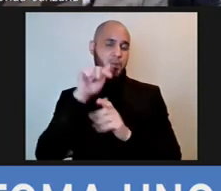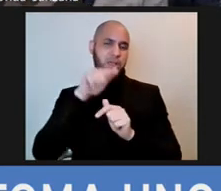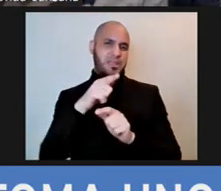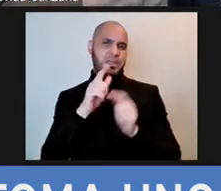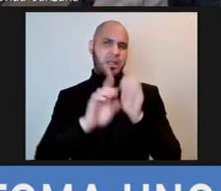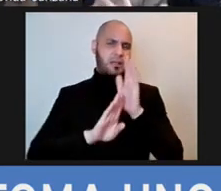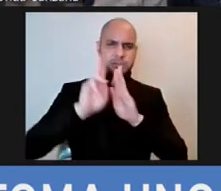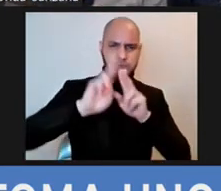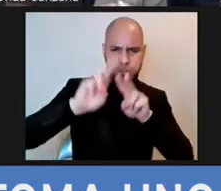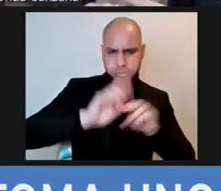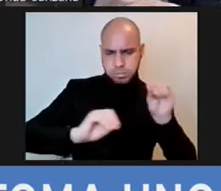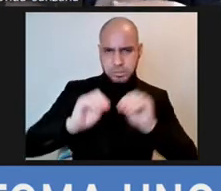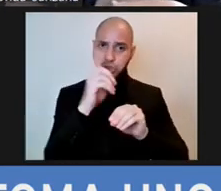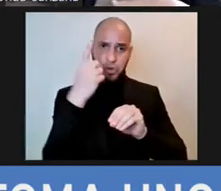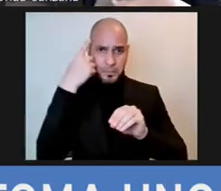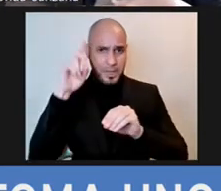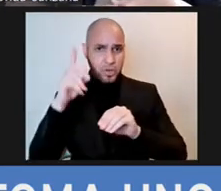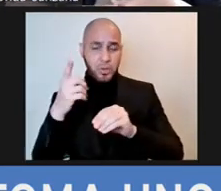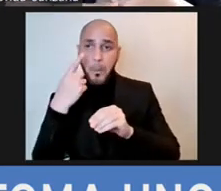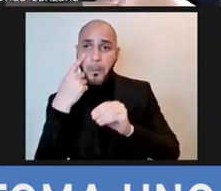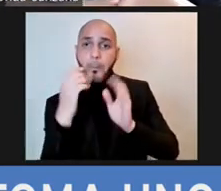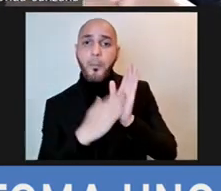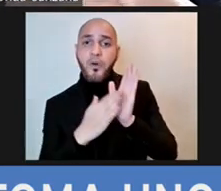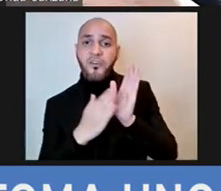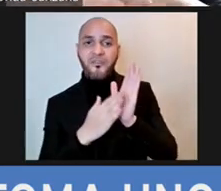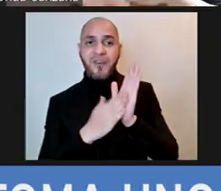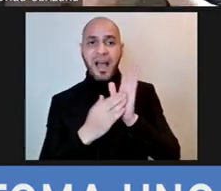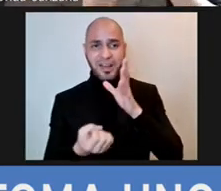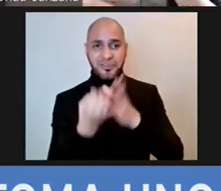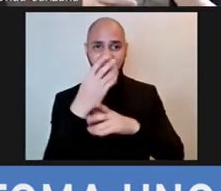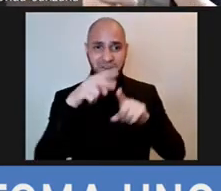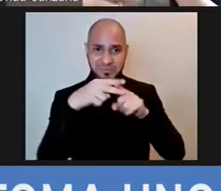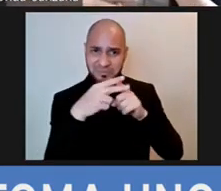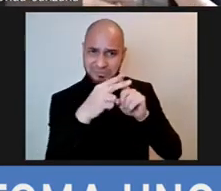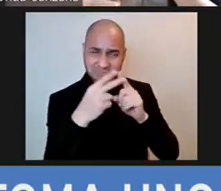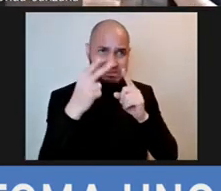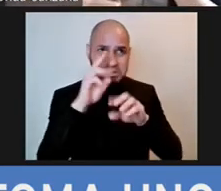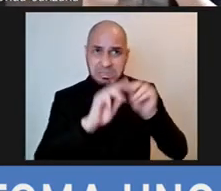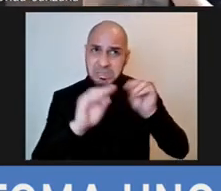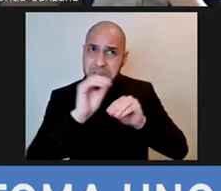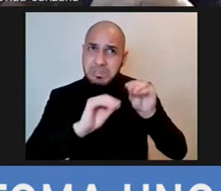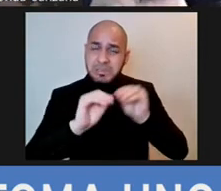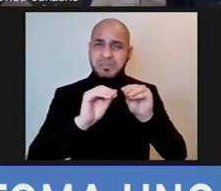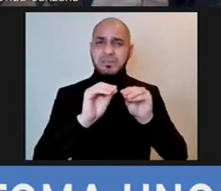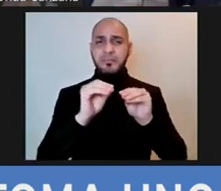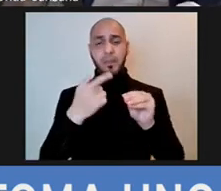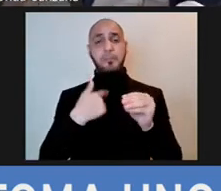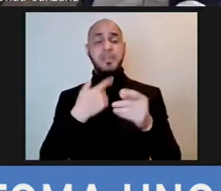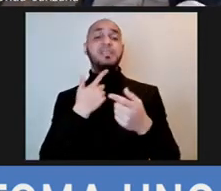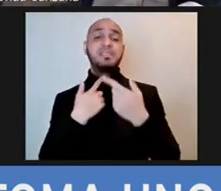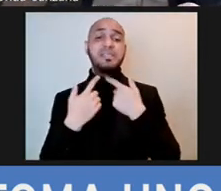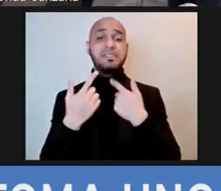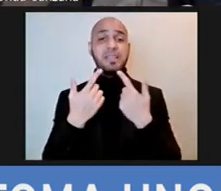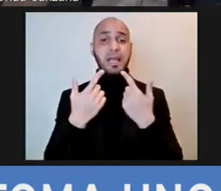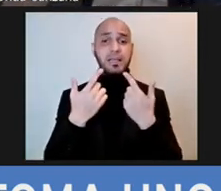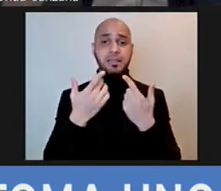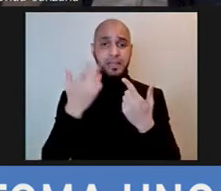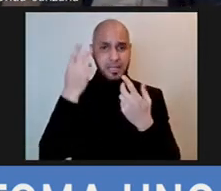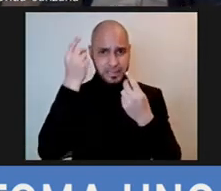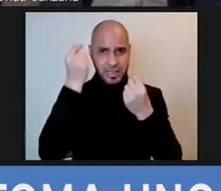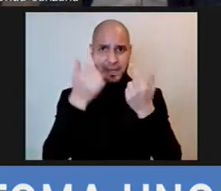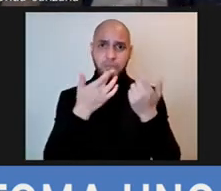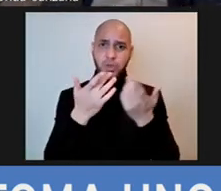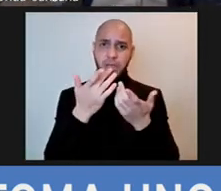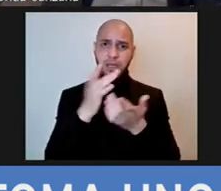no desarrollaban, pero venían a probar los prototipos de los nuevos instrumentos. También me parece muy interesante la idea de que